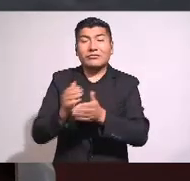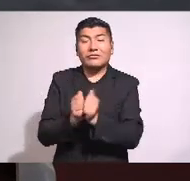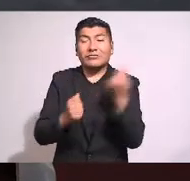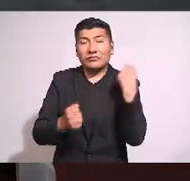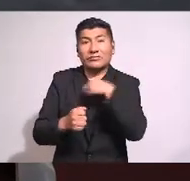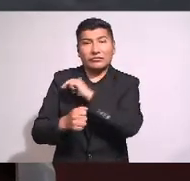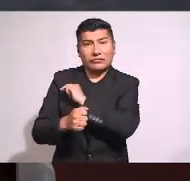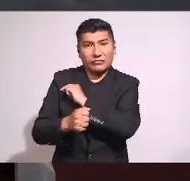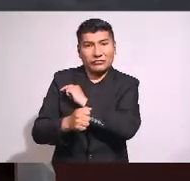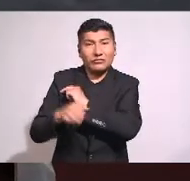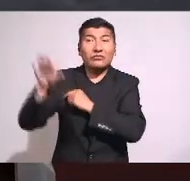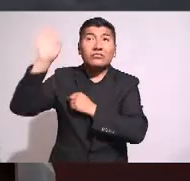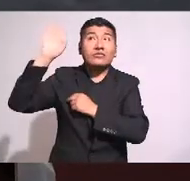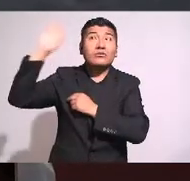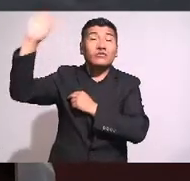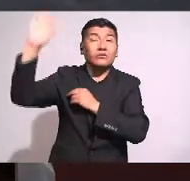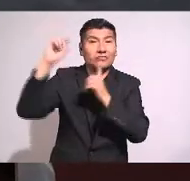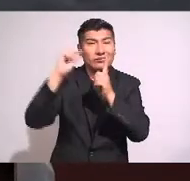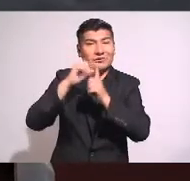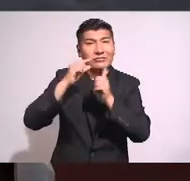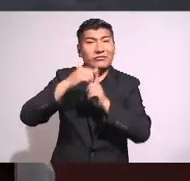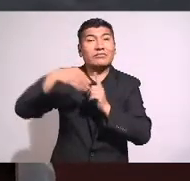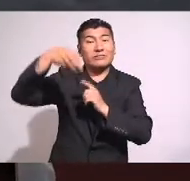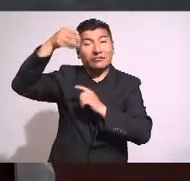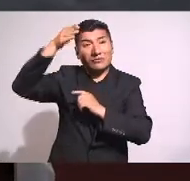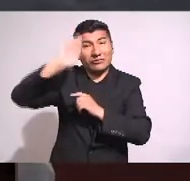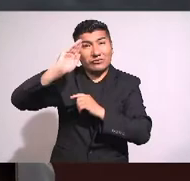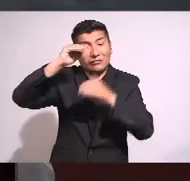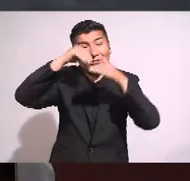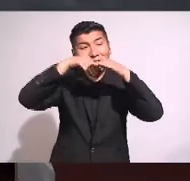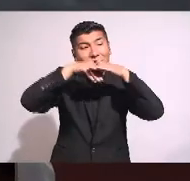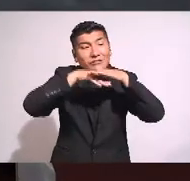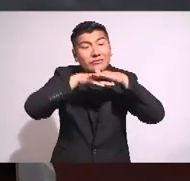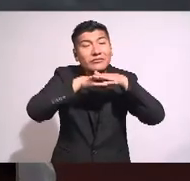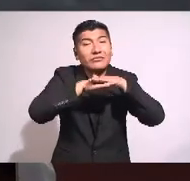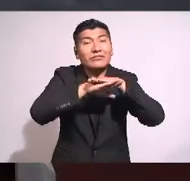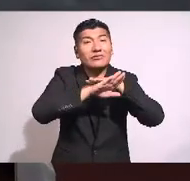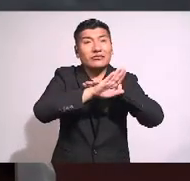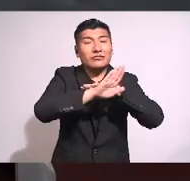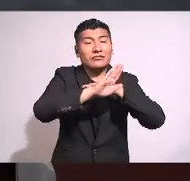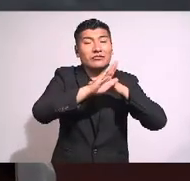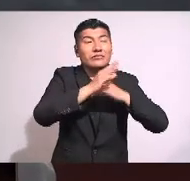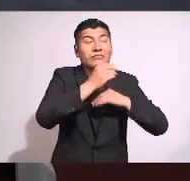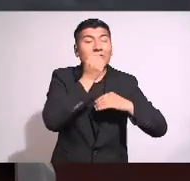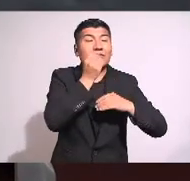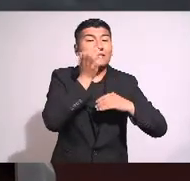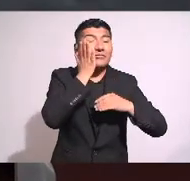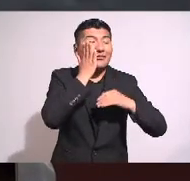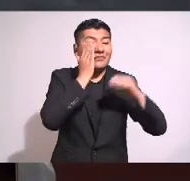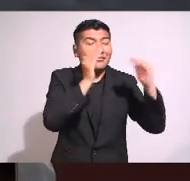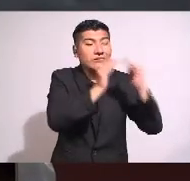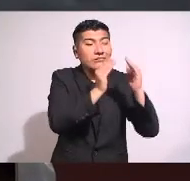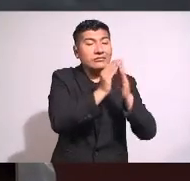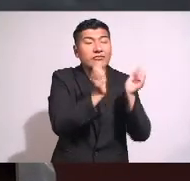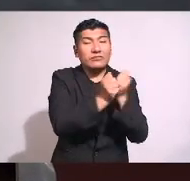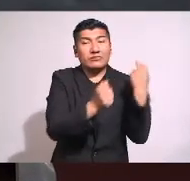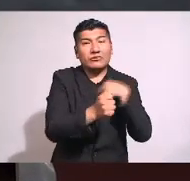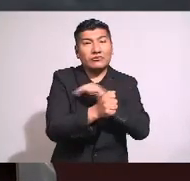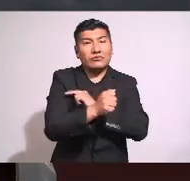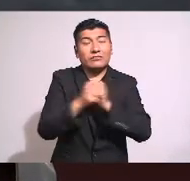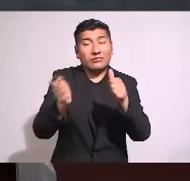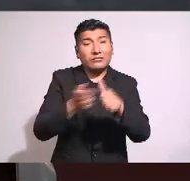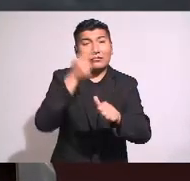Verbo, la palabra de Dios, acampó, puso su morada entre nosotros. Primera de